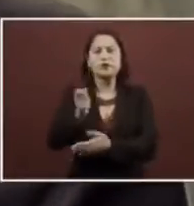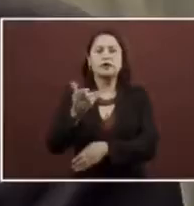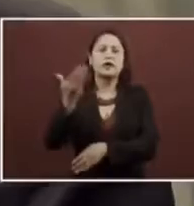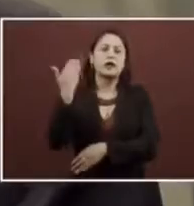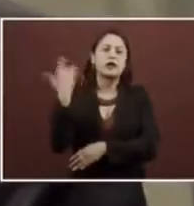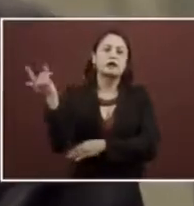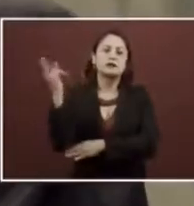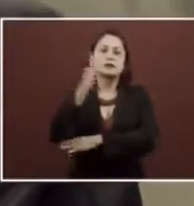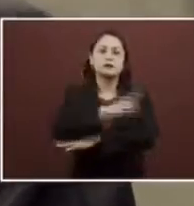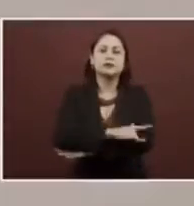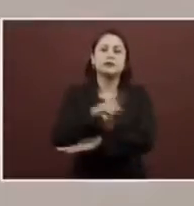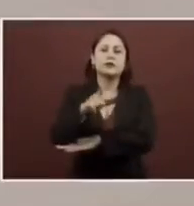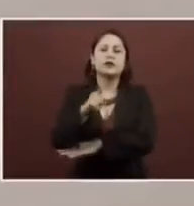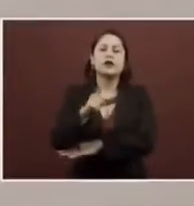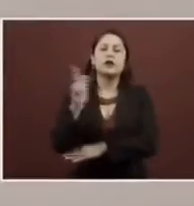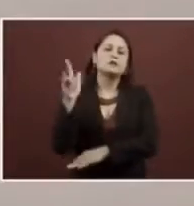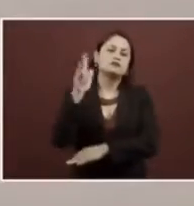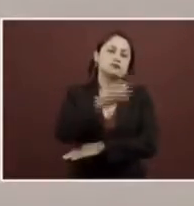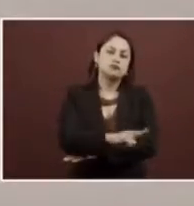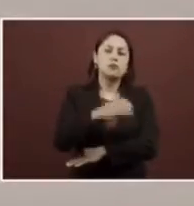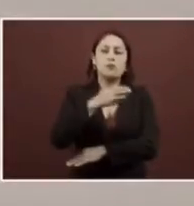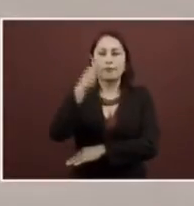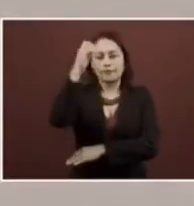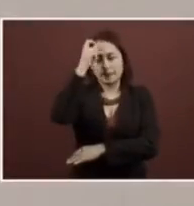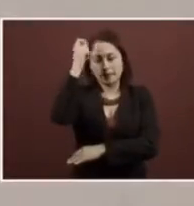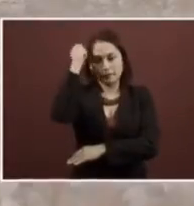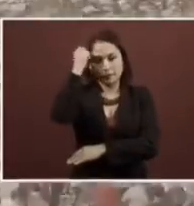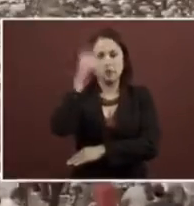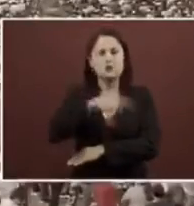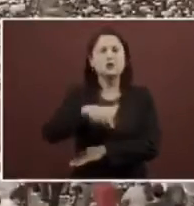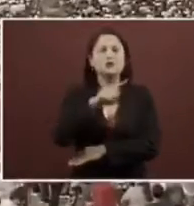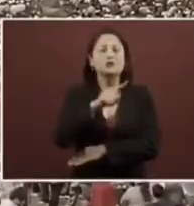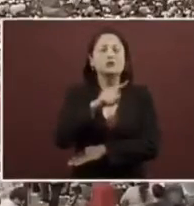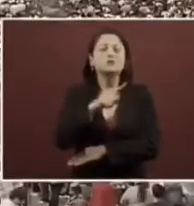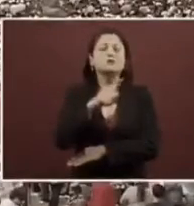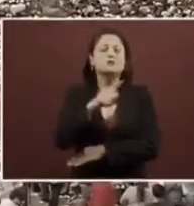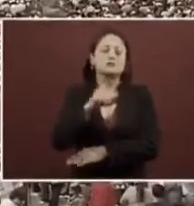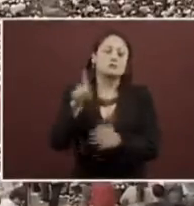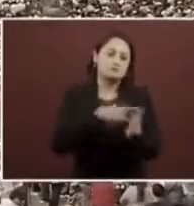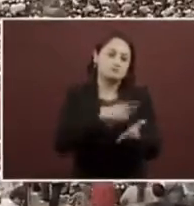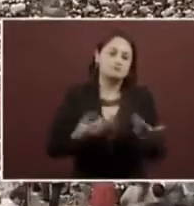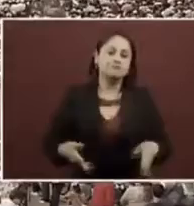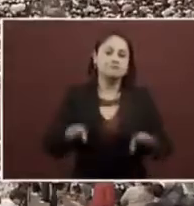del aeropuerto de Texcoco por razones técnicas,